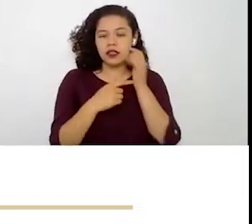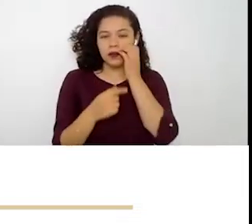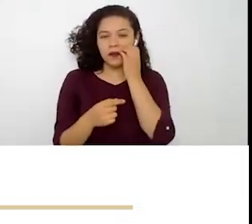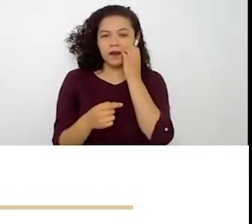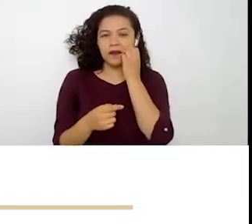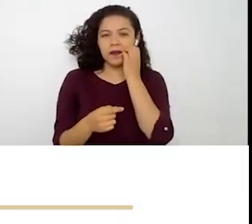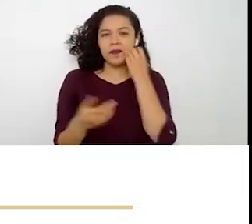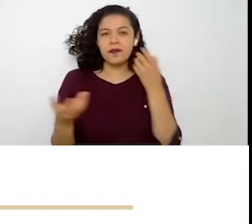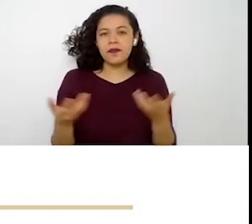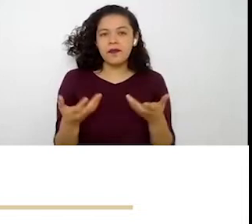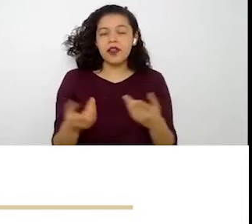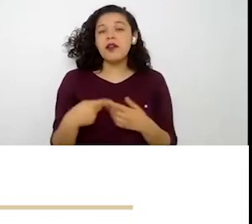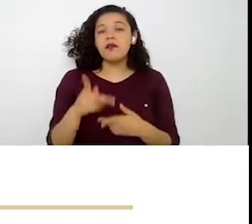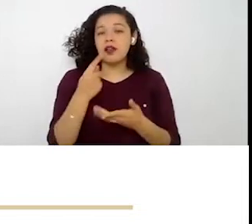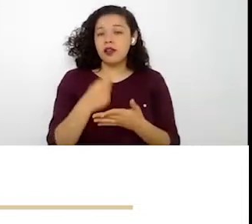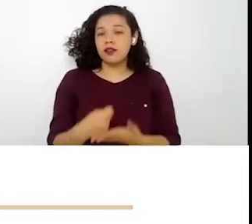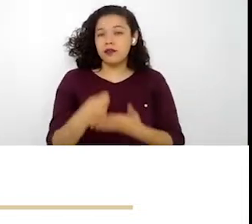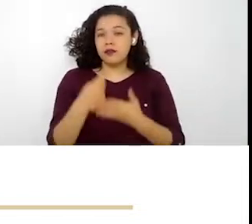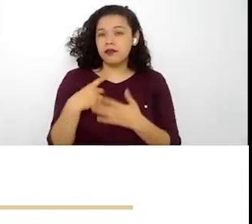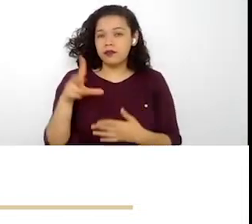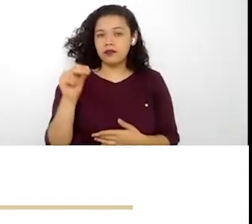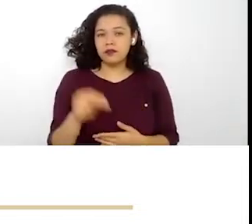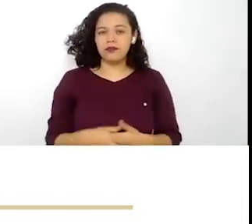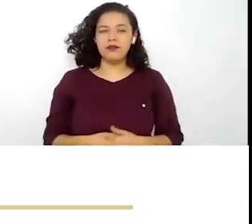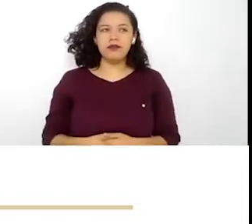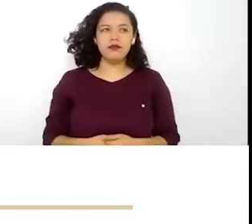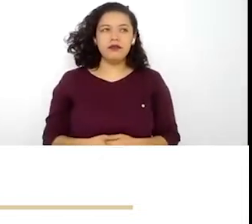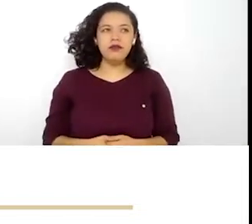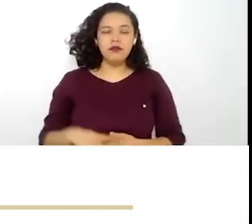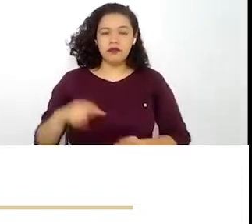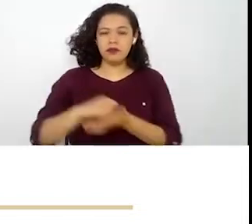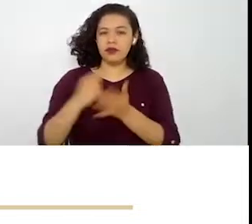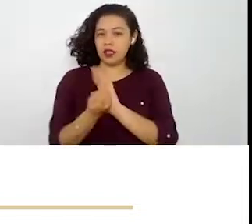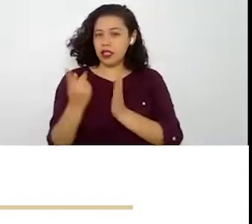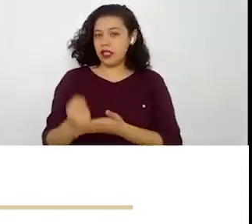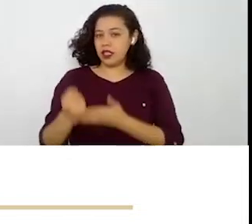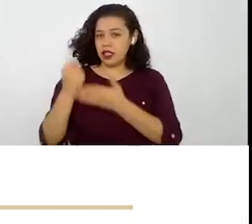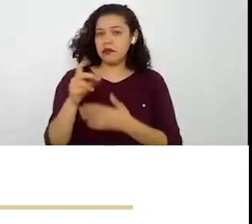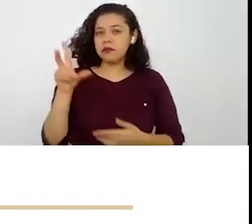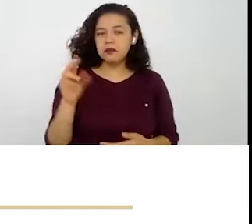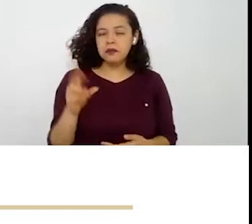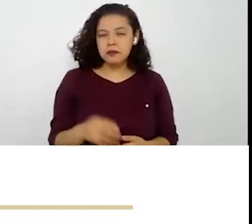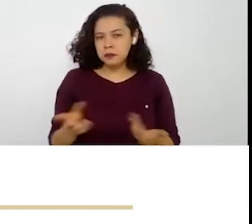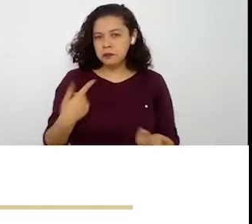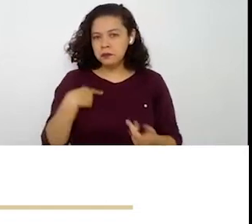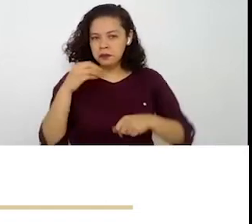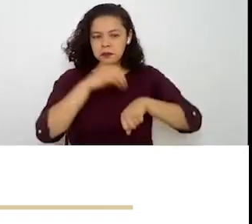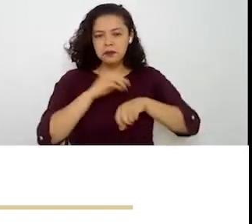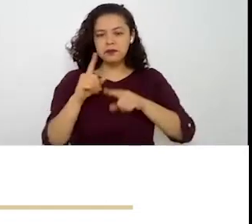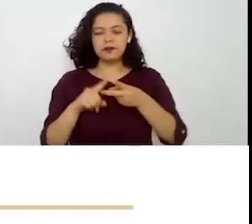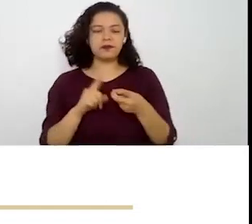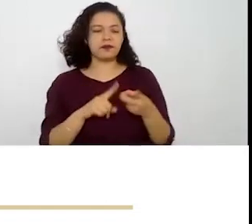no es una terapia sí no es una técnica de terapia entonces digo pues dónde lo pongo no